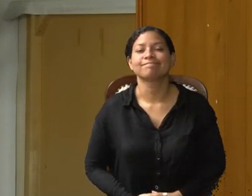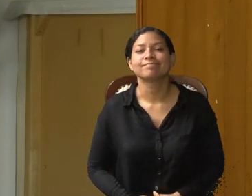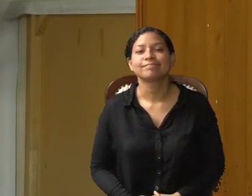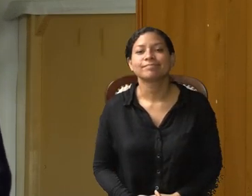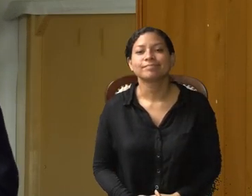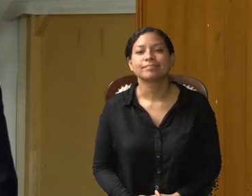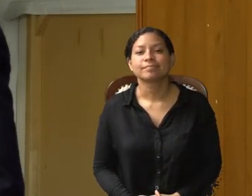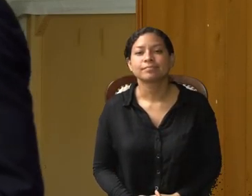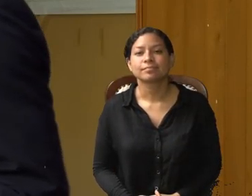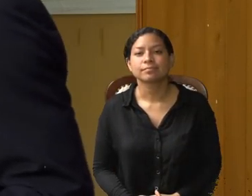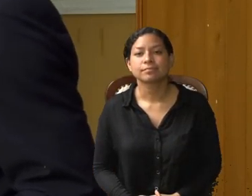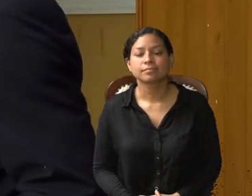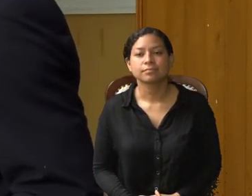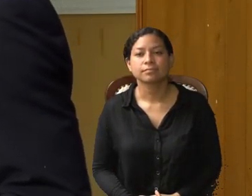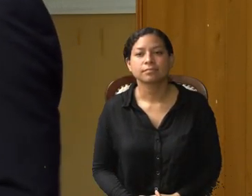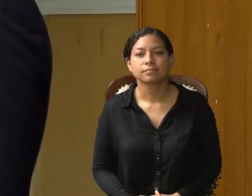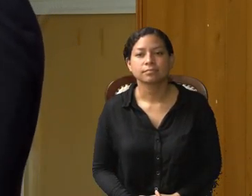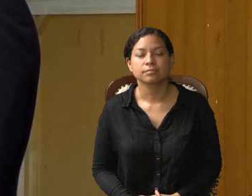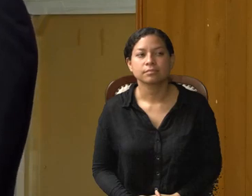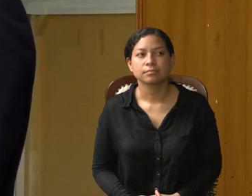vamos a continuar con